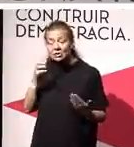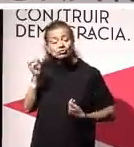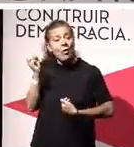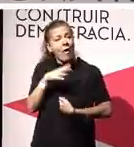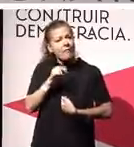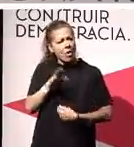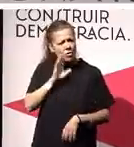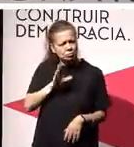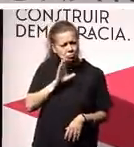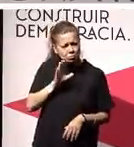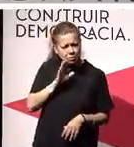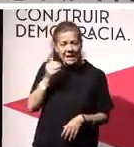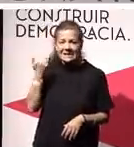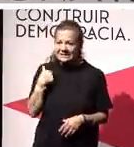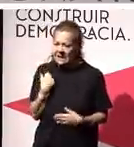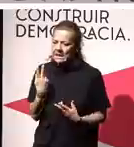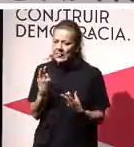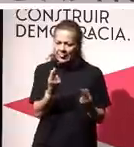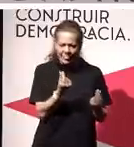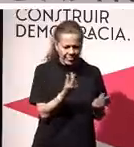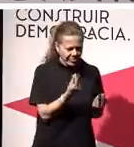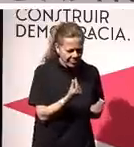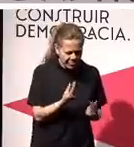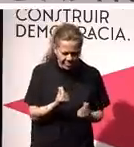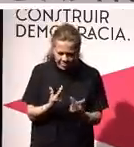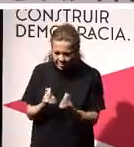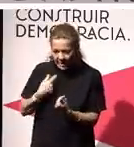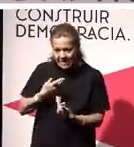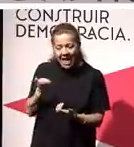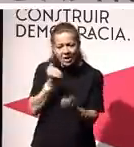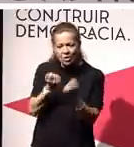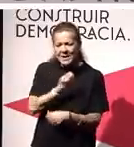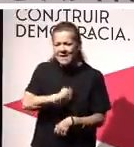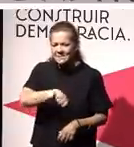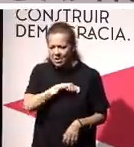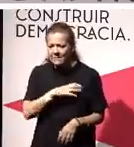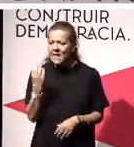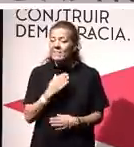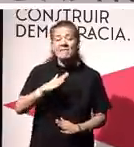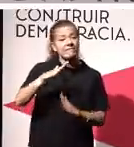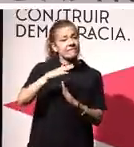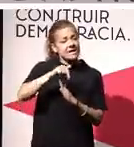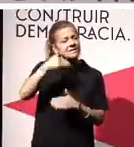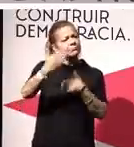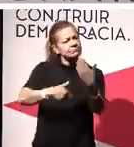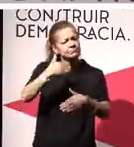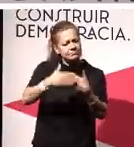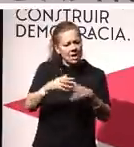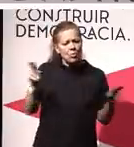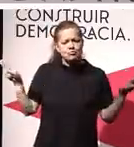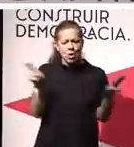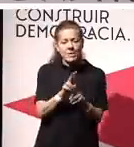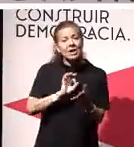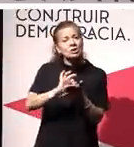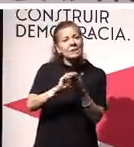buitre acaparan ya nichos importantísimos de la economía española. Debemos frenar este proceso y prohibir que los